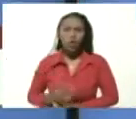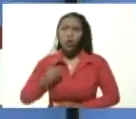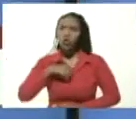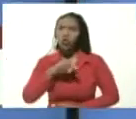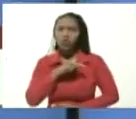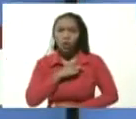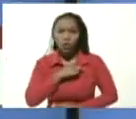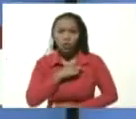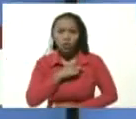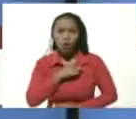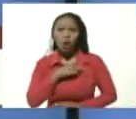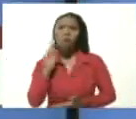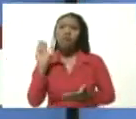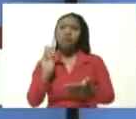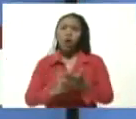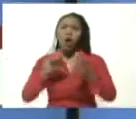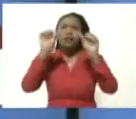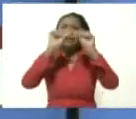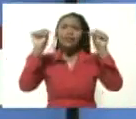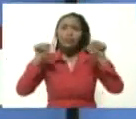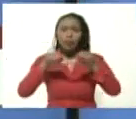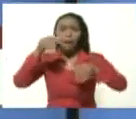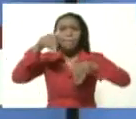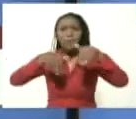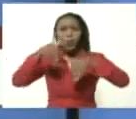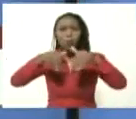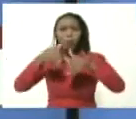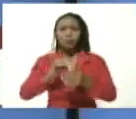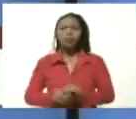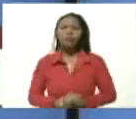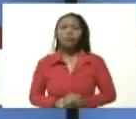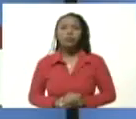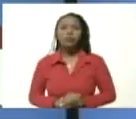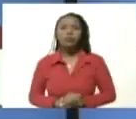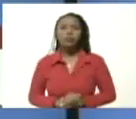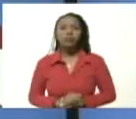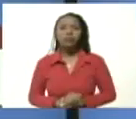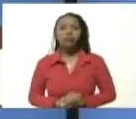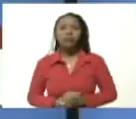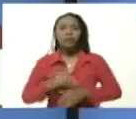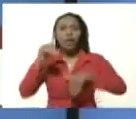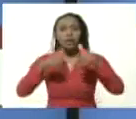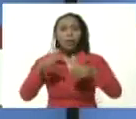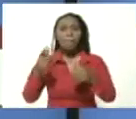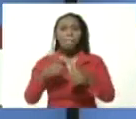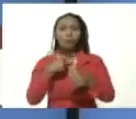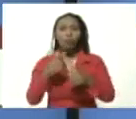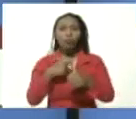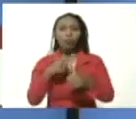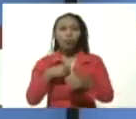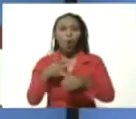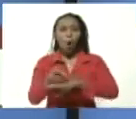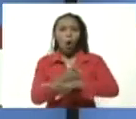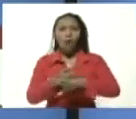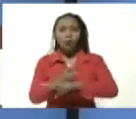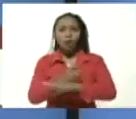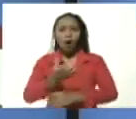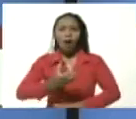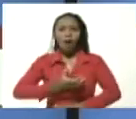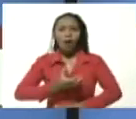Nosotros aplicamos un sistema de elección primaria, gobernadores y